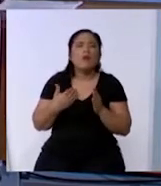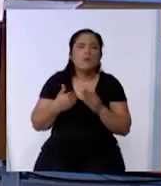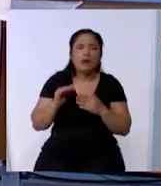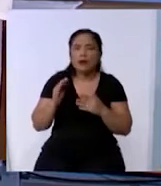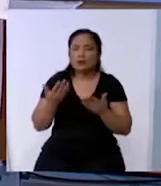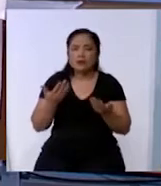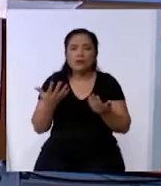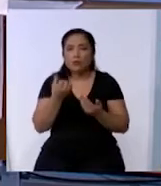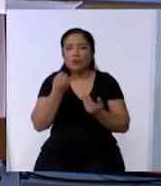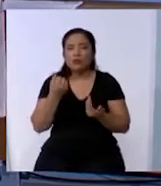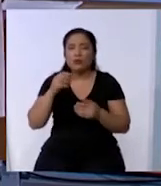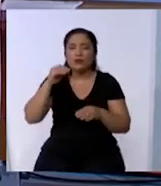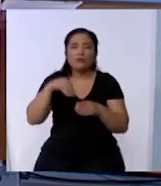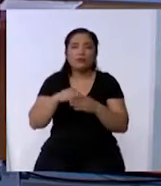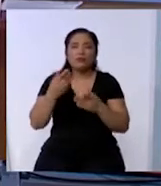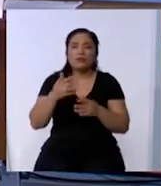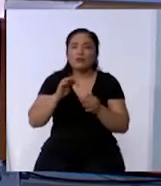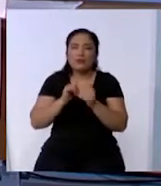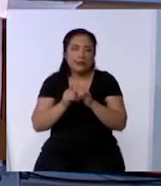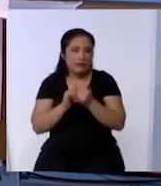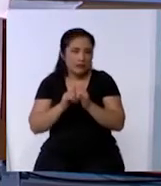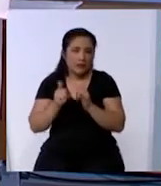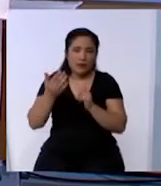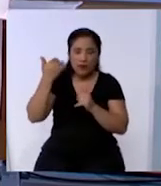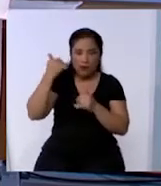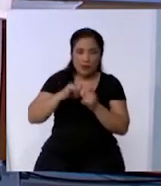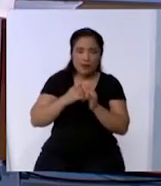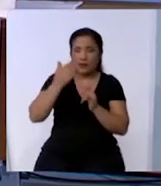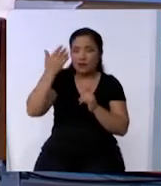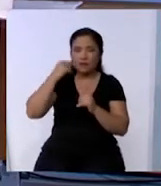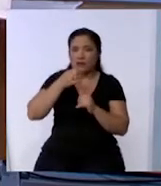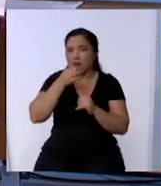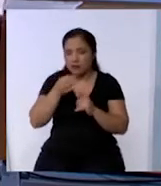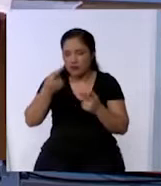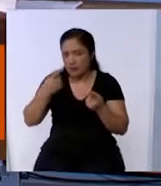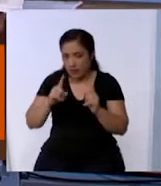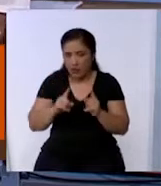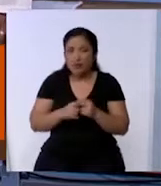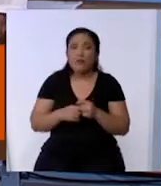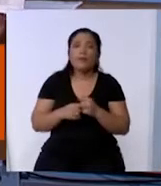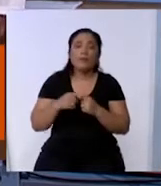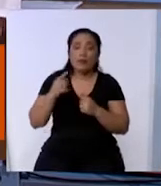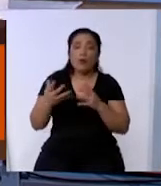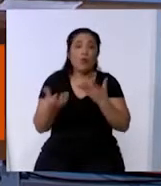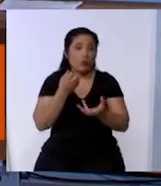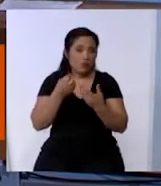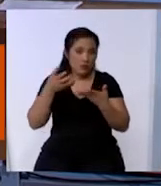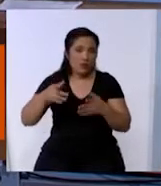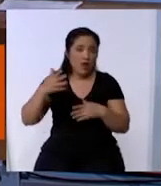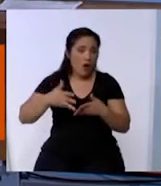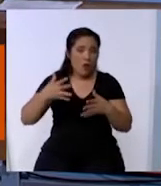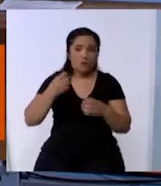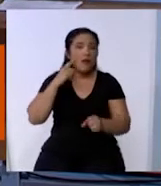más parecido a una herradura de una letra griega antigua, ¿verdad? Que usamos eso como la unidad de medida osmio. Esa es la manera que